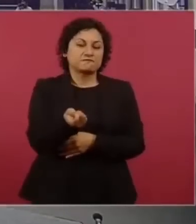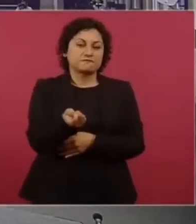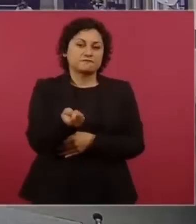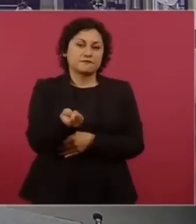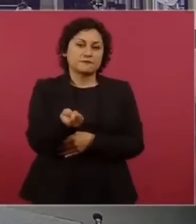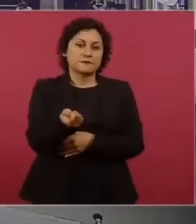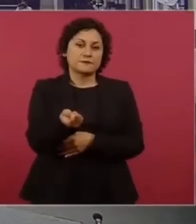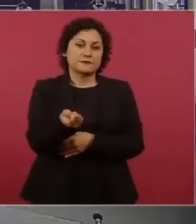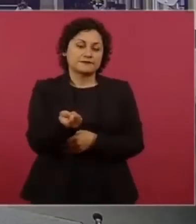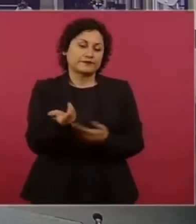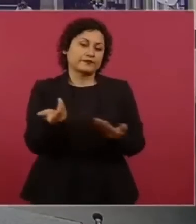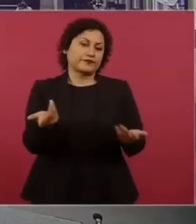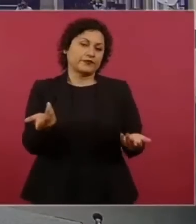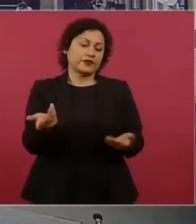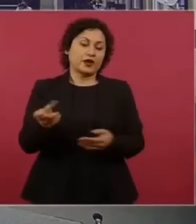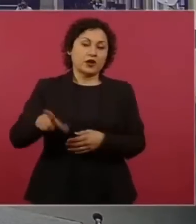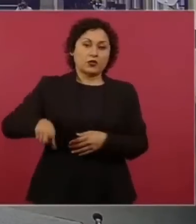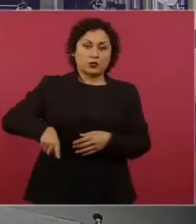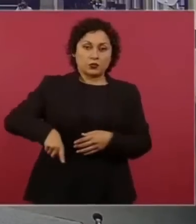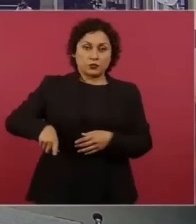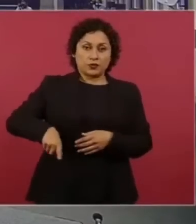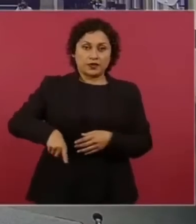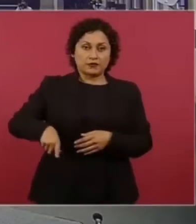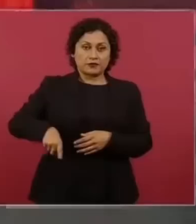el que el gobierno